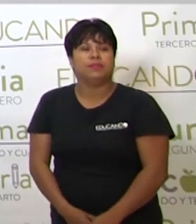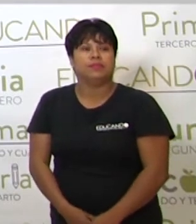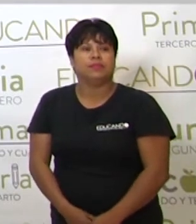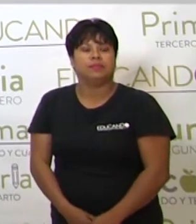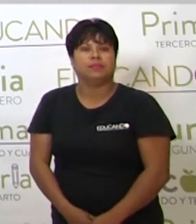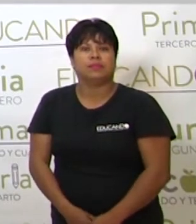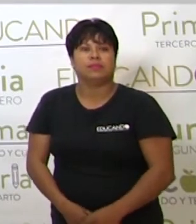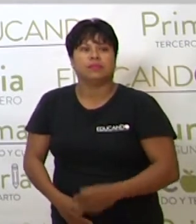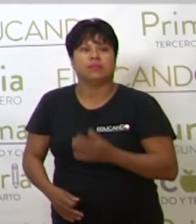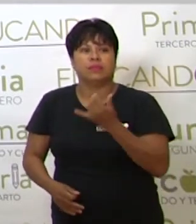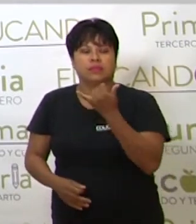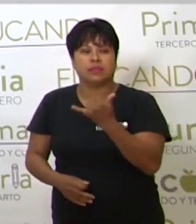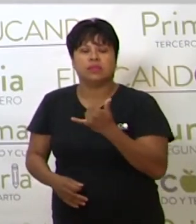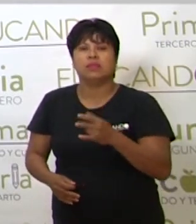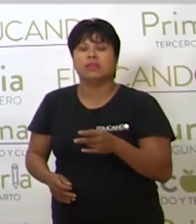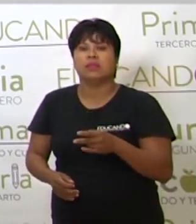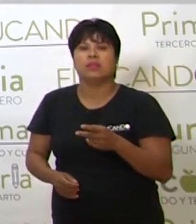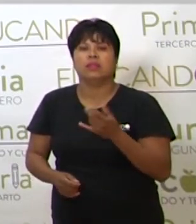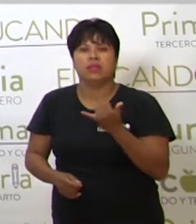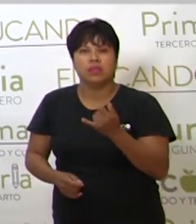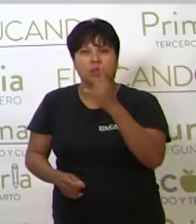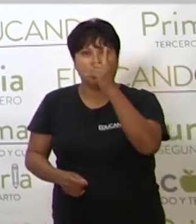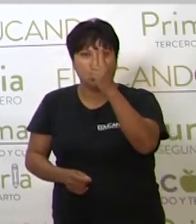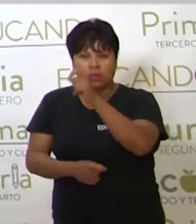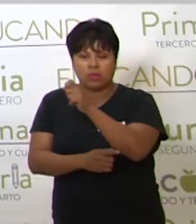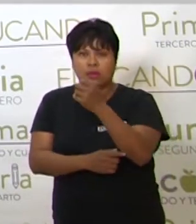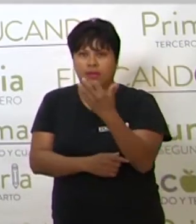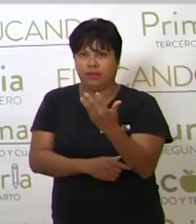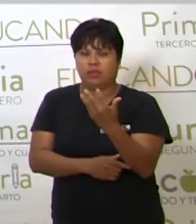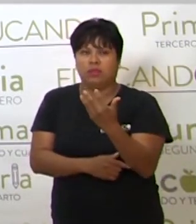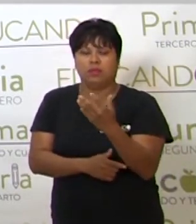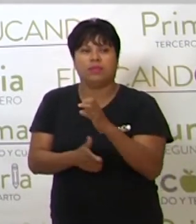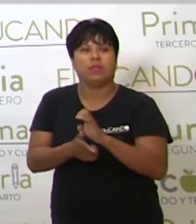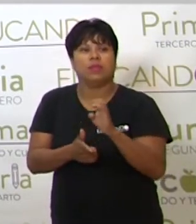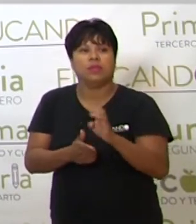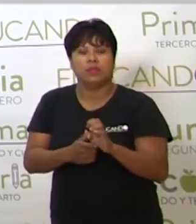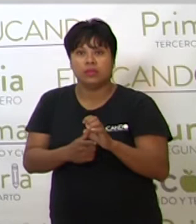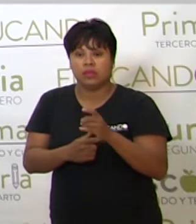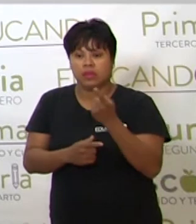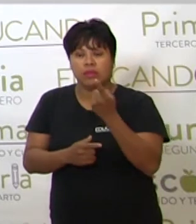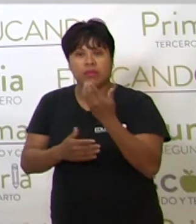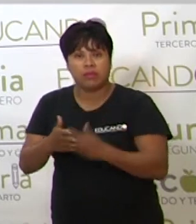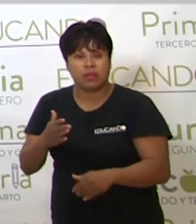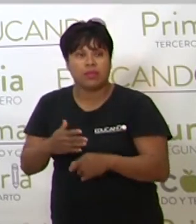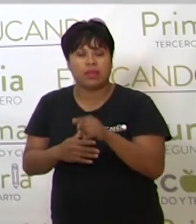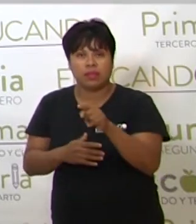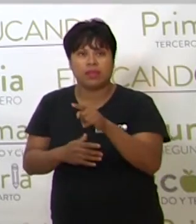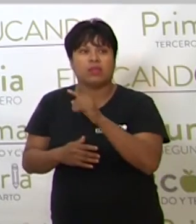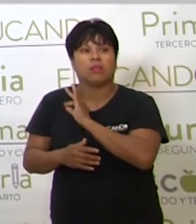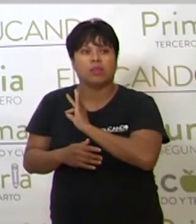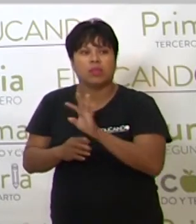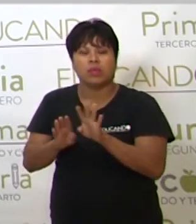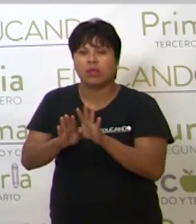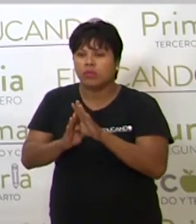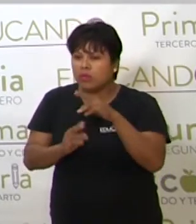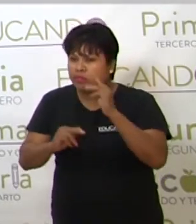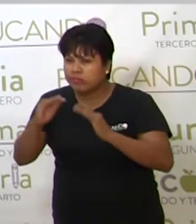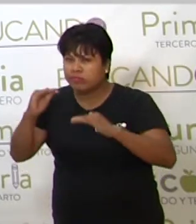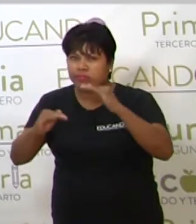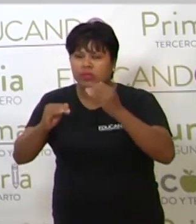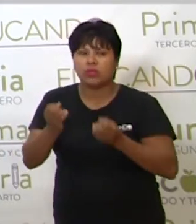que éste vendió dos quesos y un quinto es lo que me falta aquí ya sea ya más o menos puedo hacer una estimación